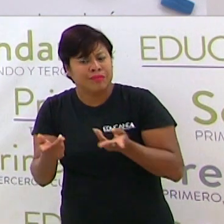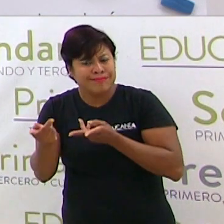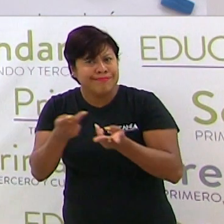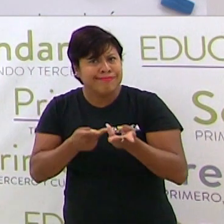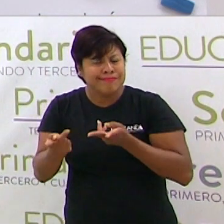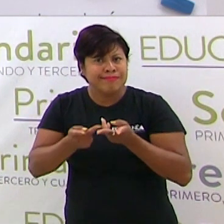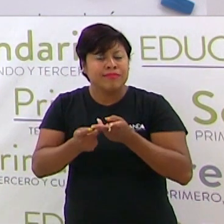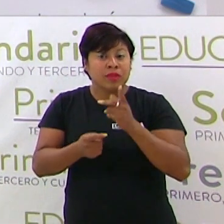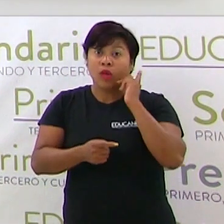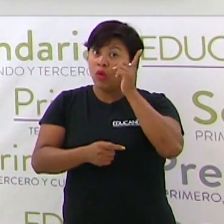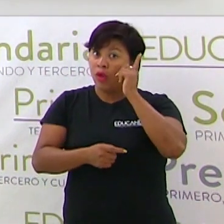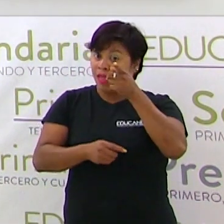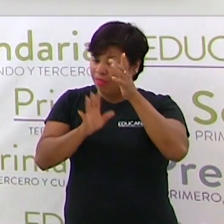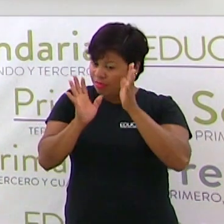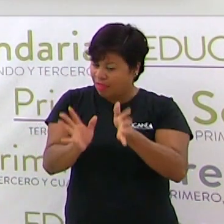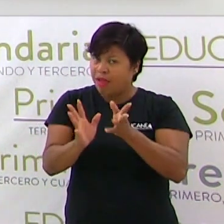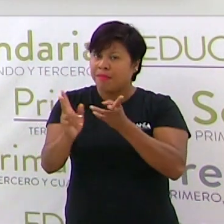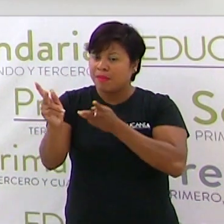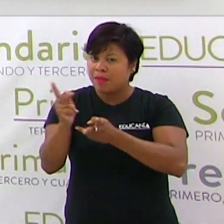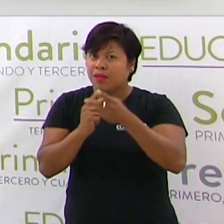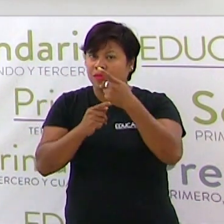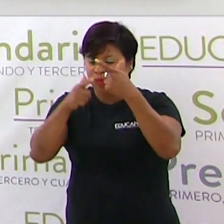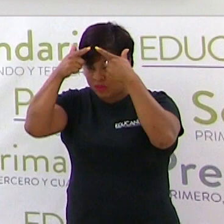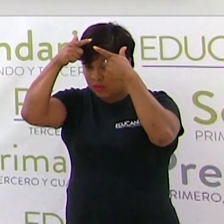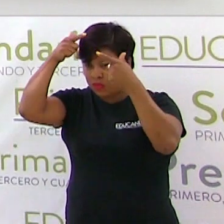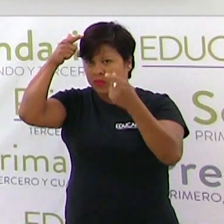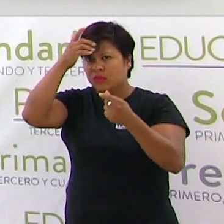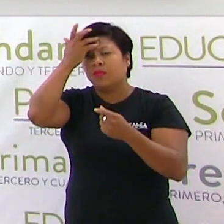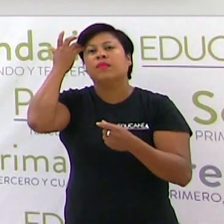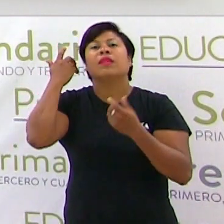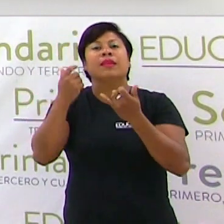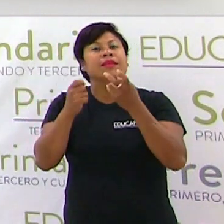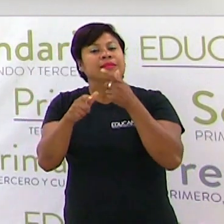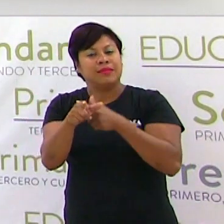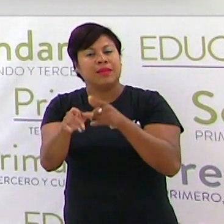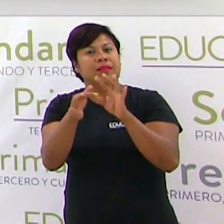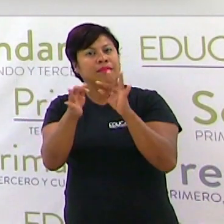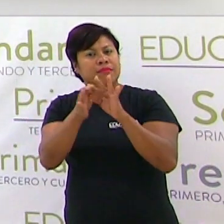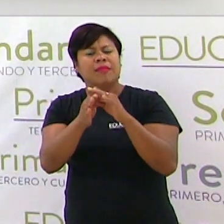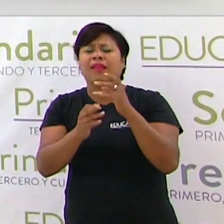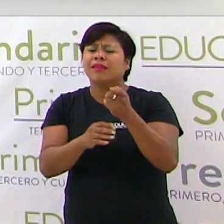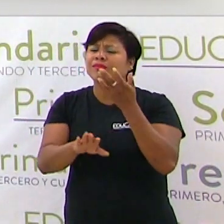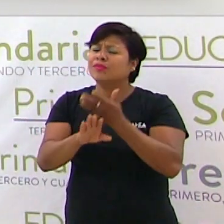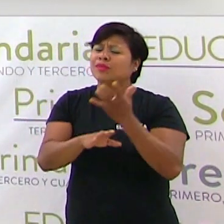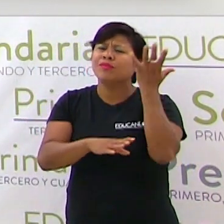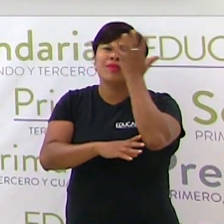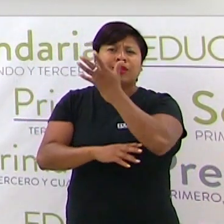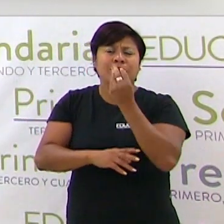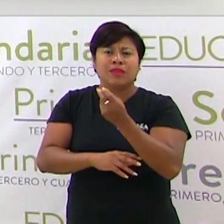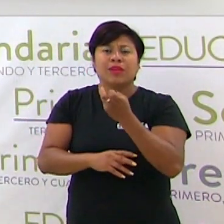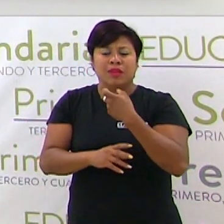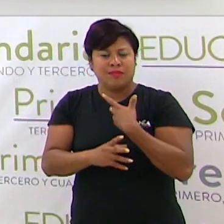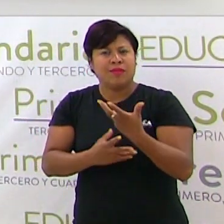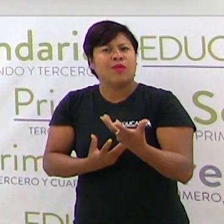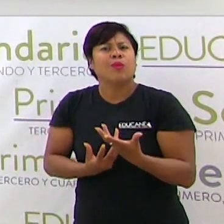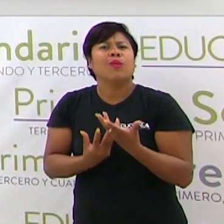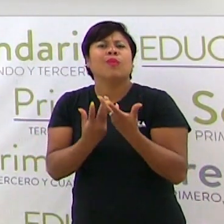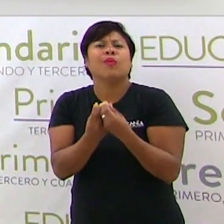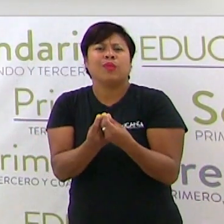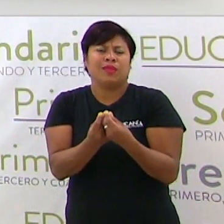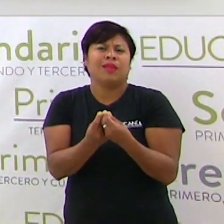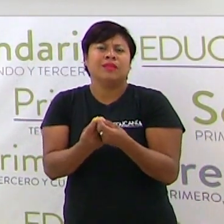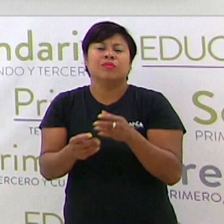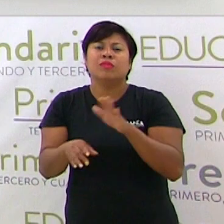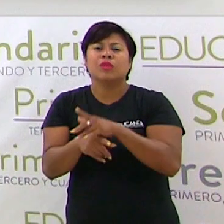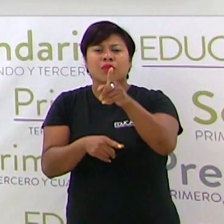que también ya estén preparando su clausura. Y le sigue contando, sería muy bonito que estuviéramos juntas, porque